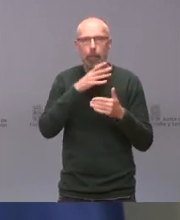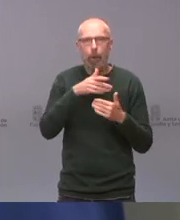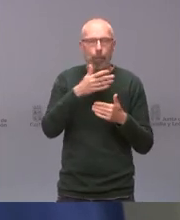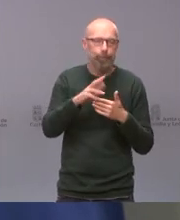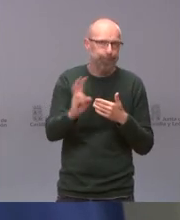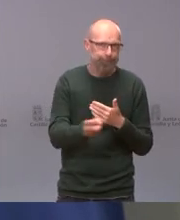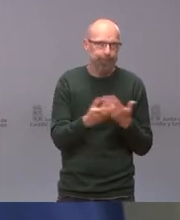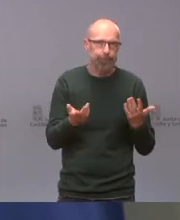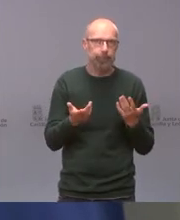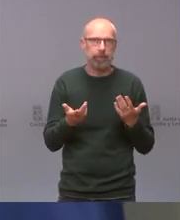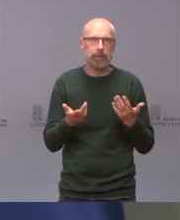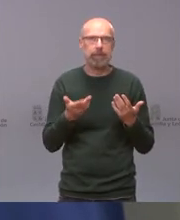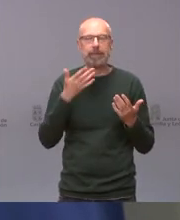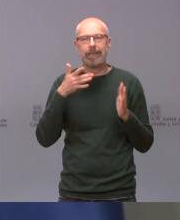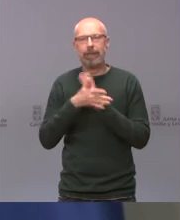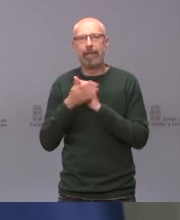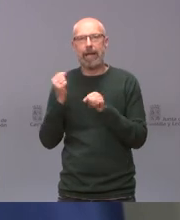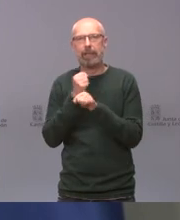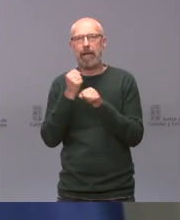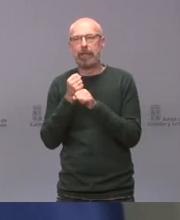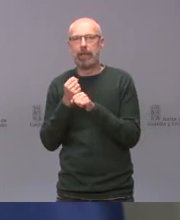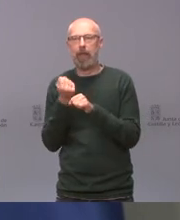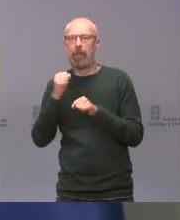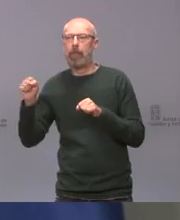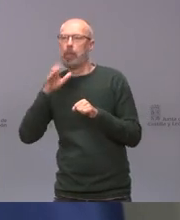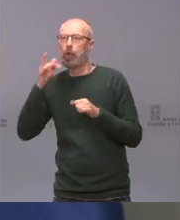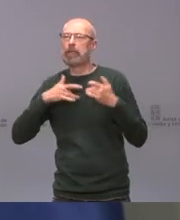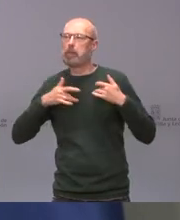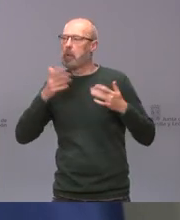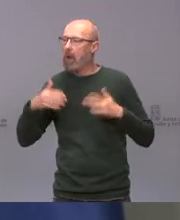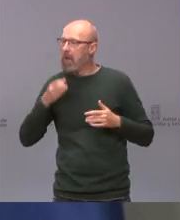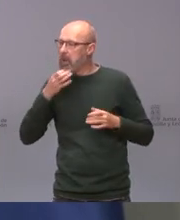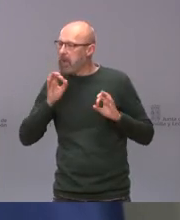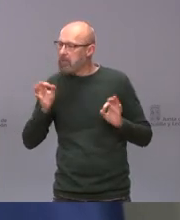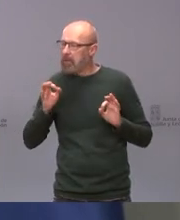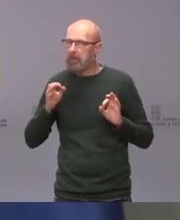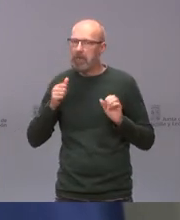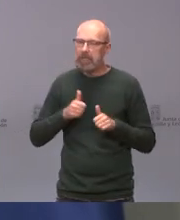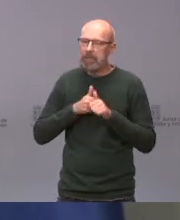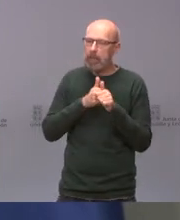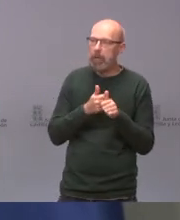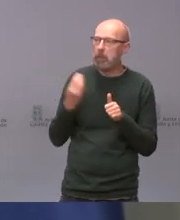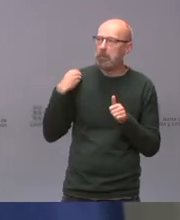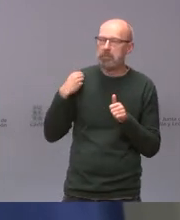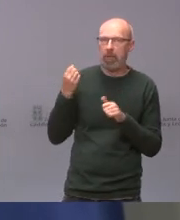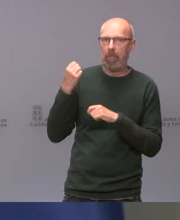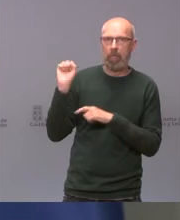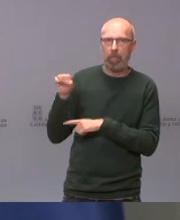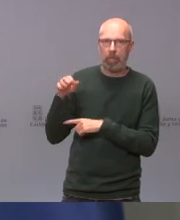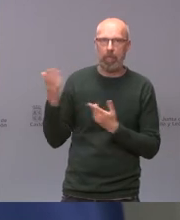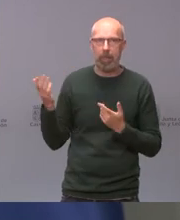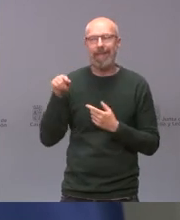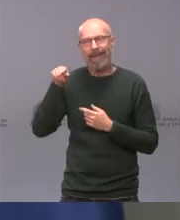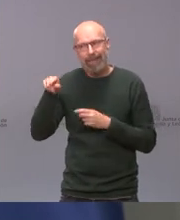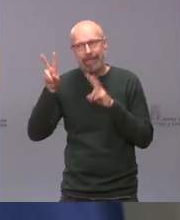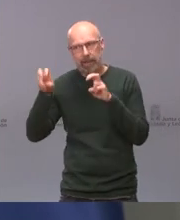que no quiere dejar de trabajar porque se siente bien, se encuentra sintomático y entonces elude esto. Y esto también tenemos que trabajarlo desde el